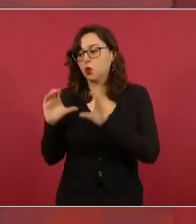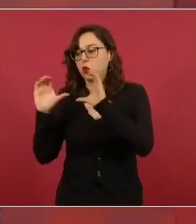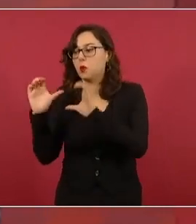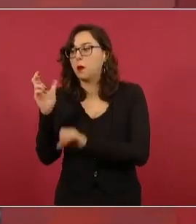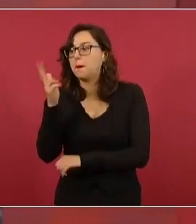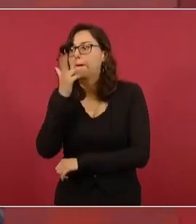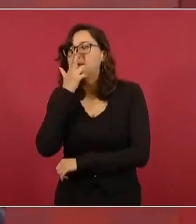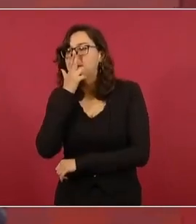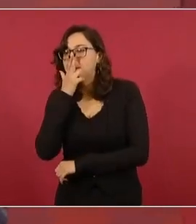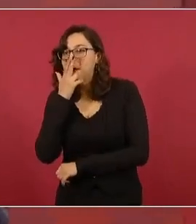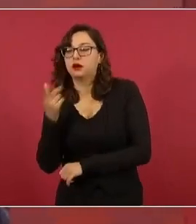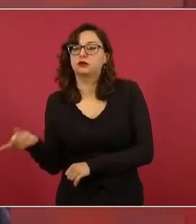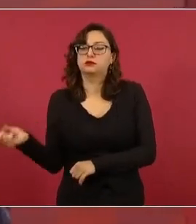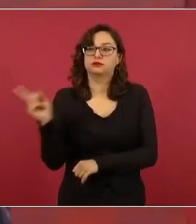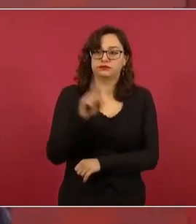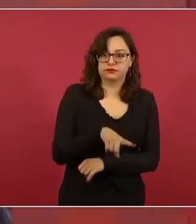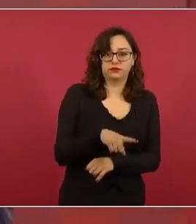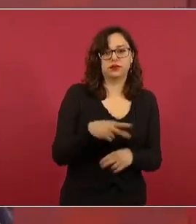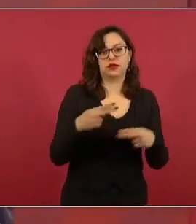forma.